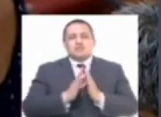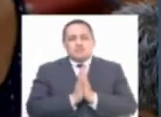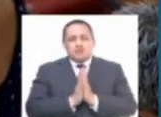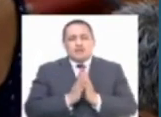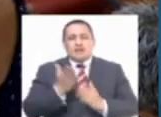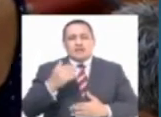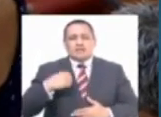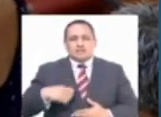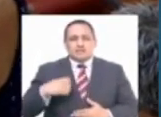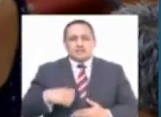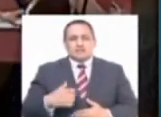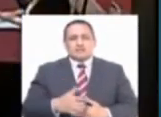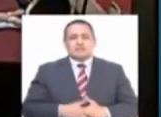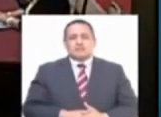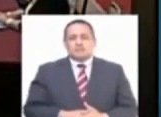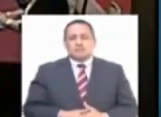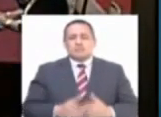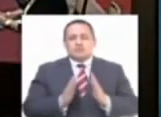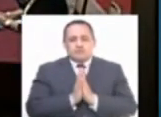seguimos con esto,